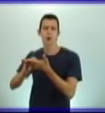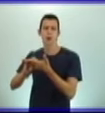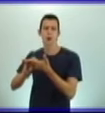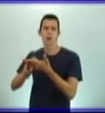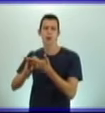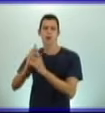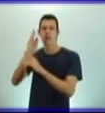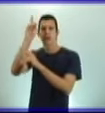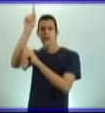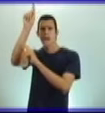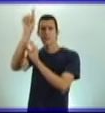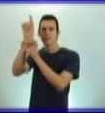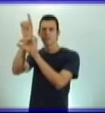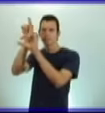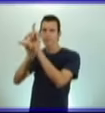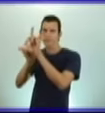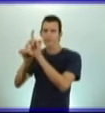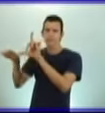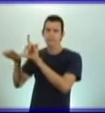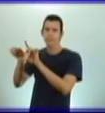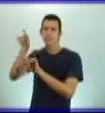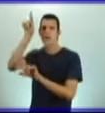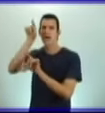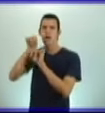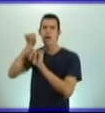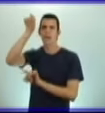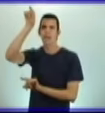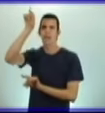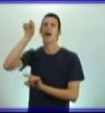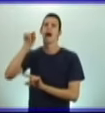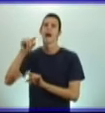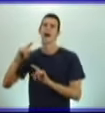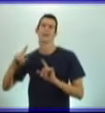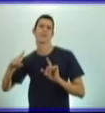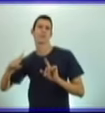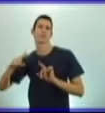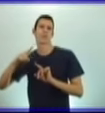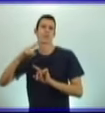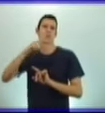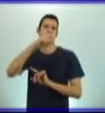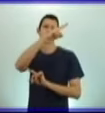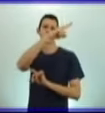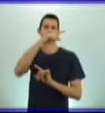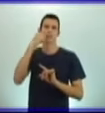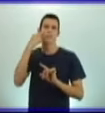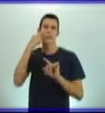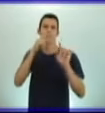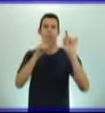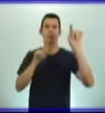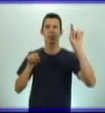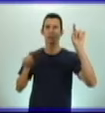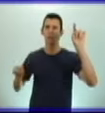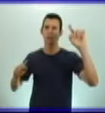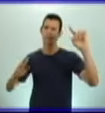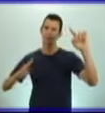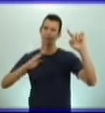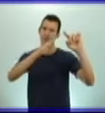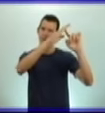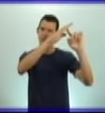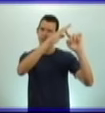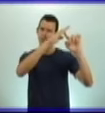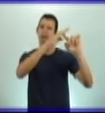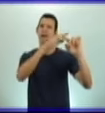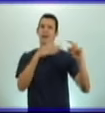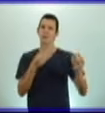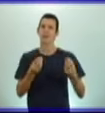recta corta la función en dos puntos. Por tanto, podemos decir que esa función no es inyectiva.